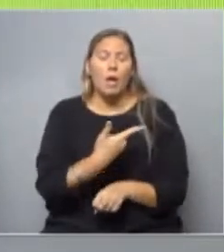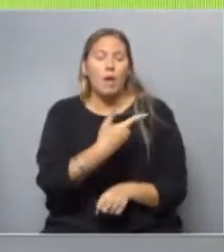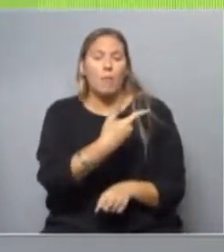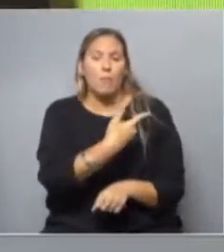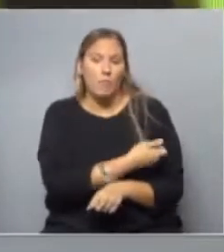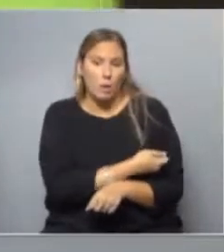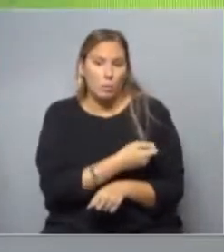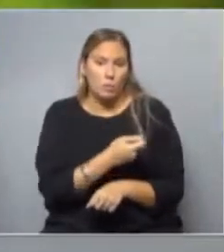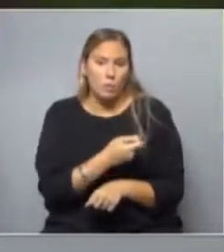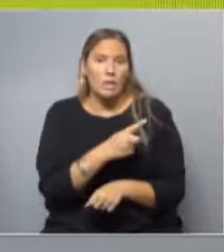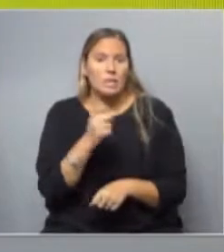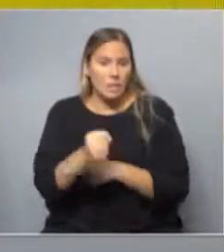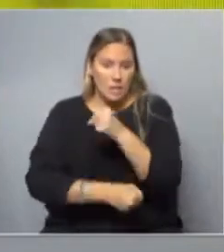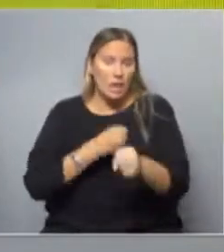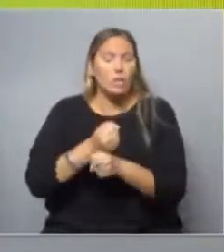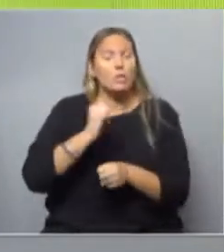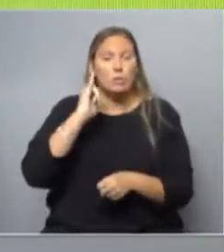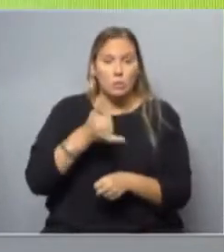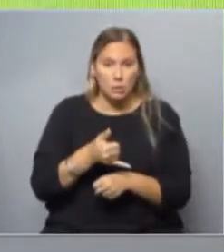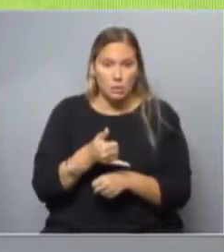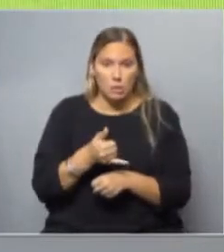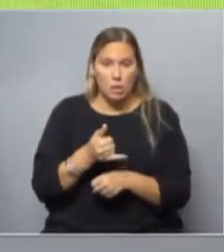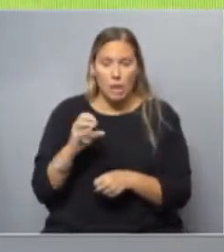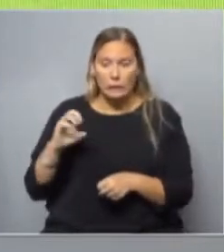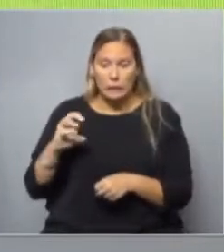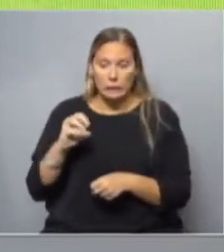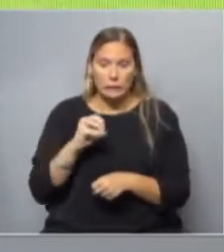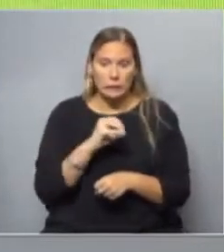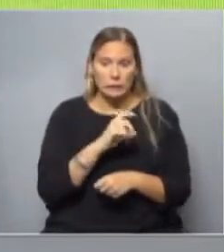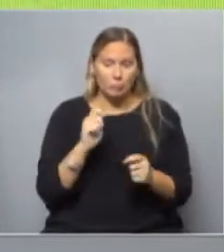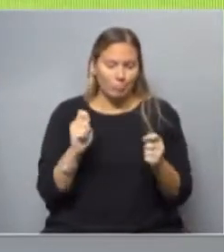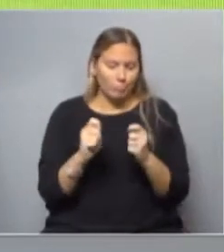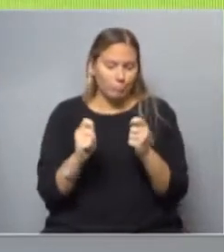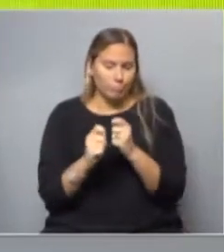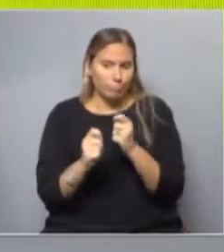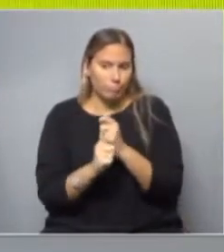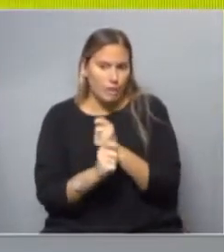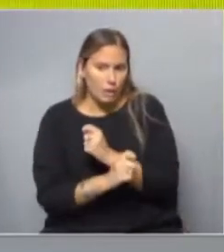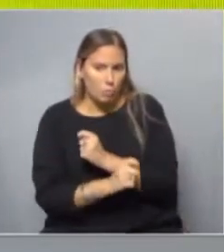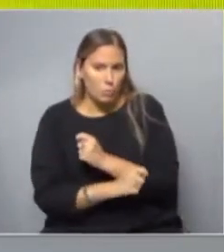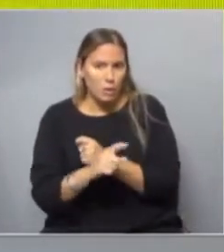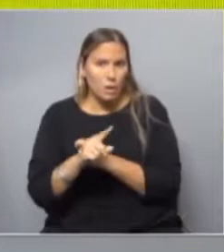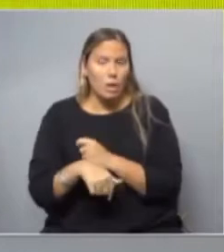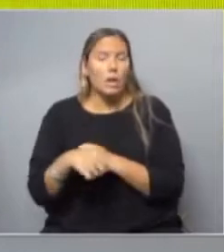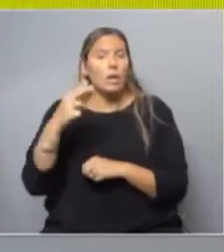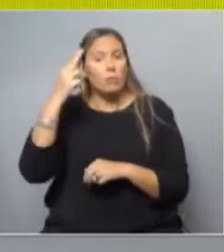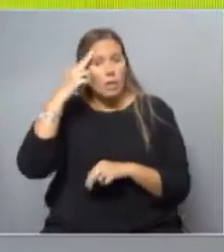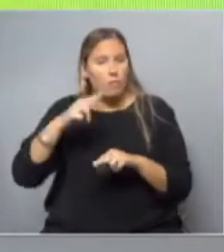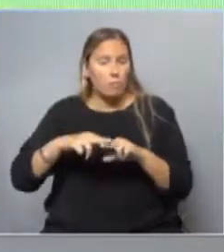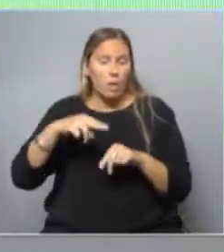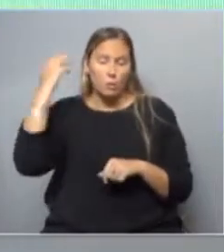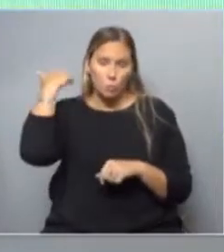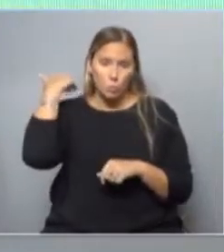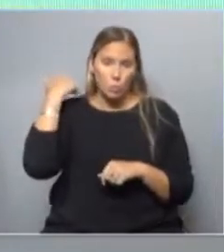como vos decís, tiene 100 años y la bacteria ha evolucionado. El patógeno que produce la tuberculosis, que es Mycobacterium tuberculosis,